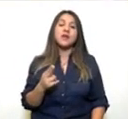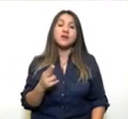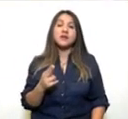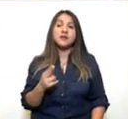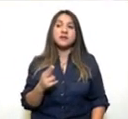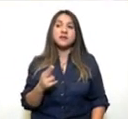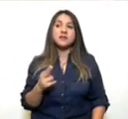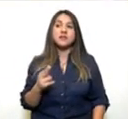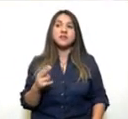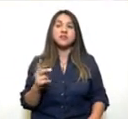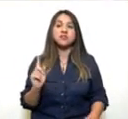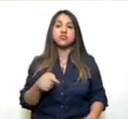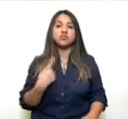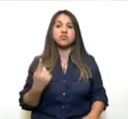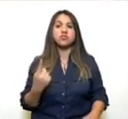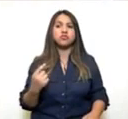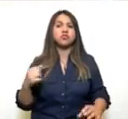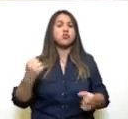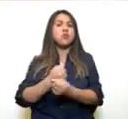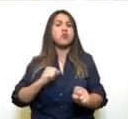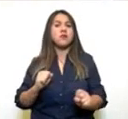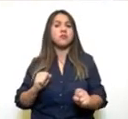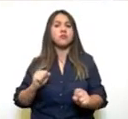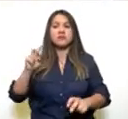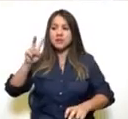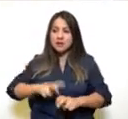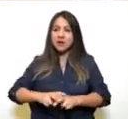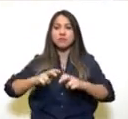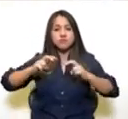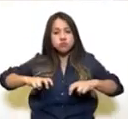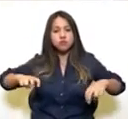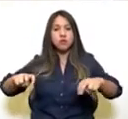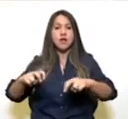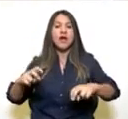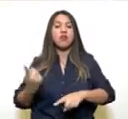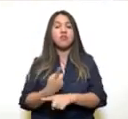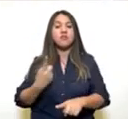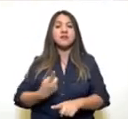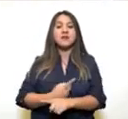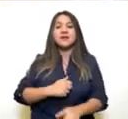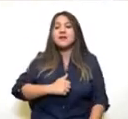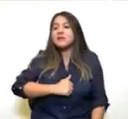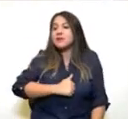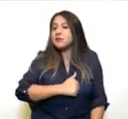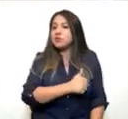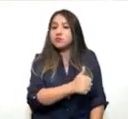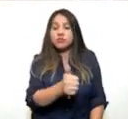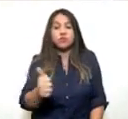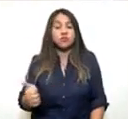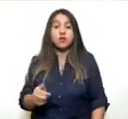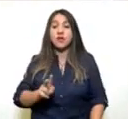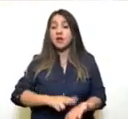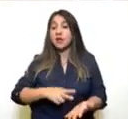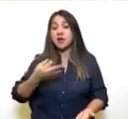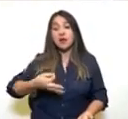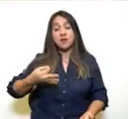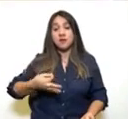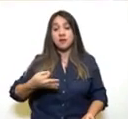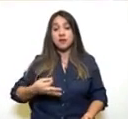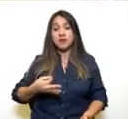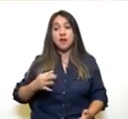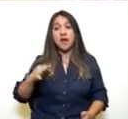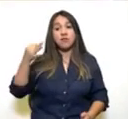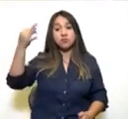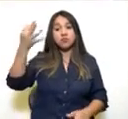capaces de sentarnos a conversar entre todos realmente vamos a tener un